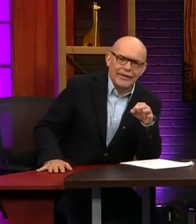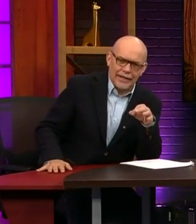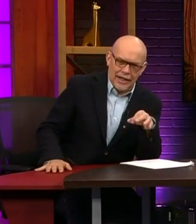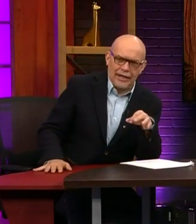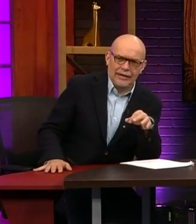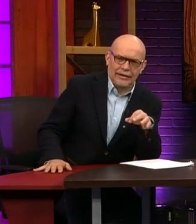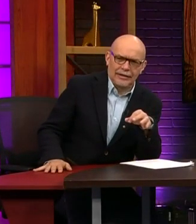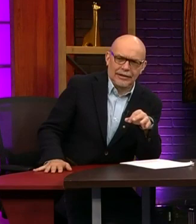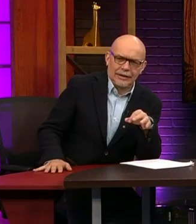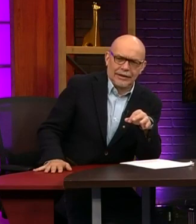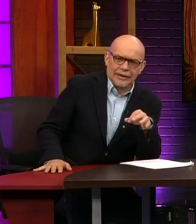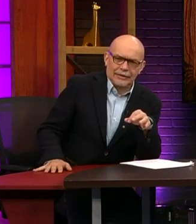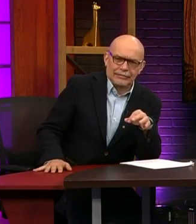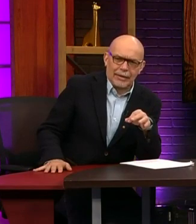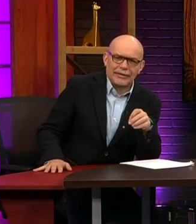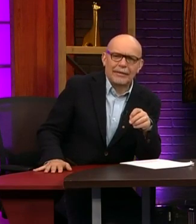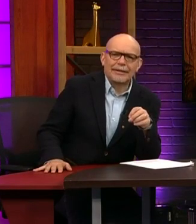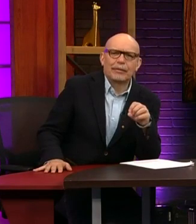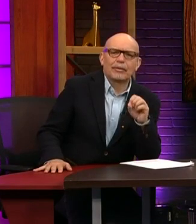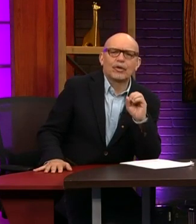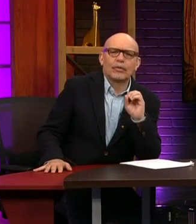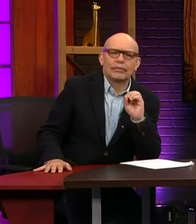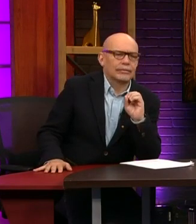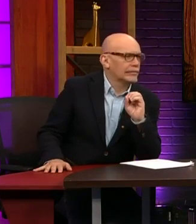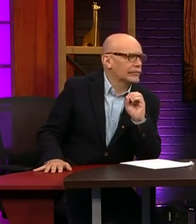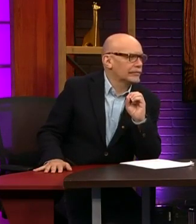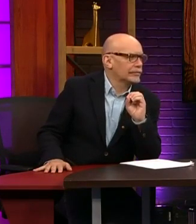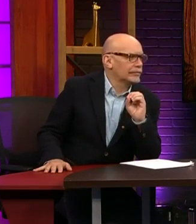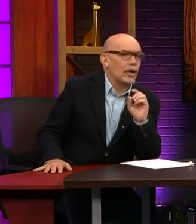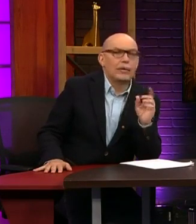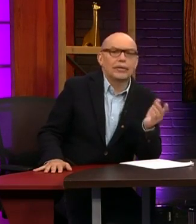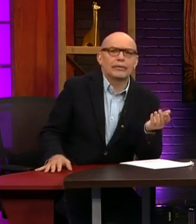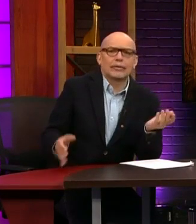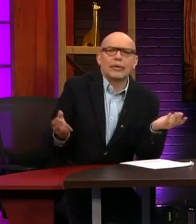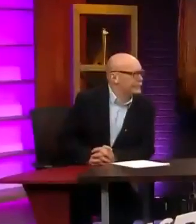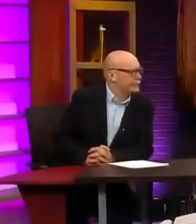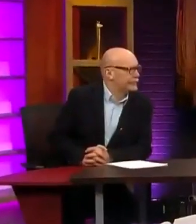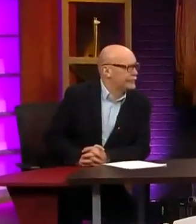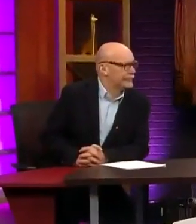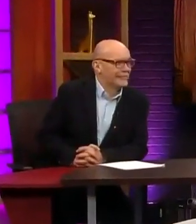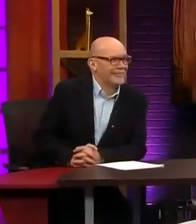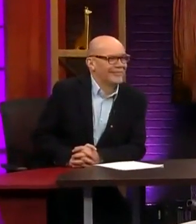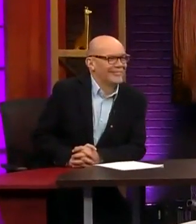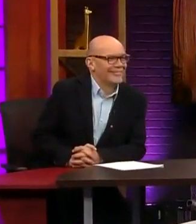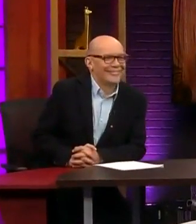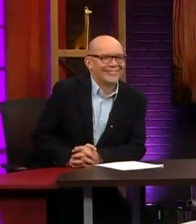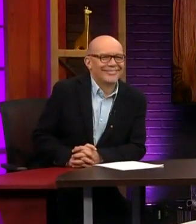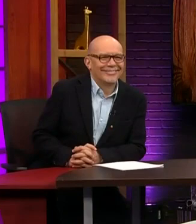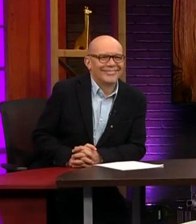corte comercial. Discúlpame. Vamos a ver si puedes... ¡No se vayan! Ya no, me voy a